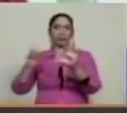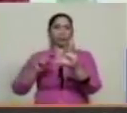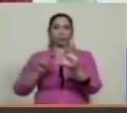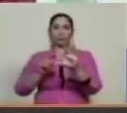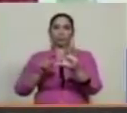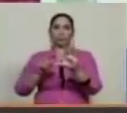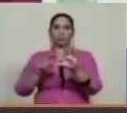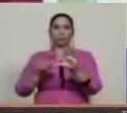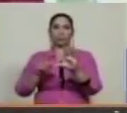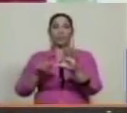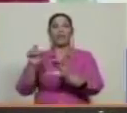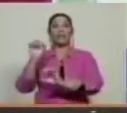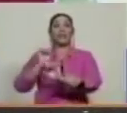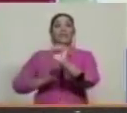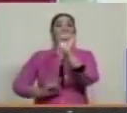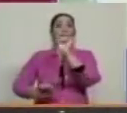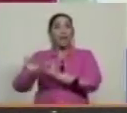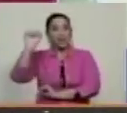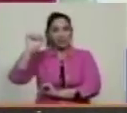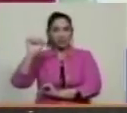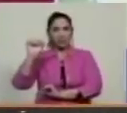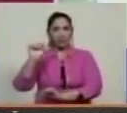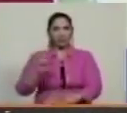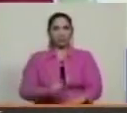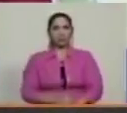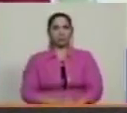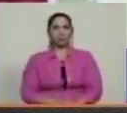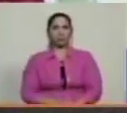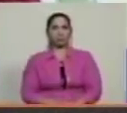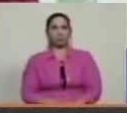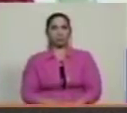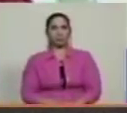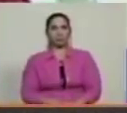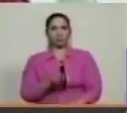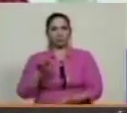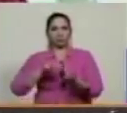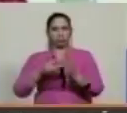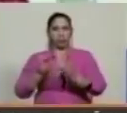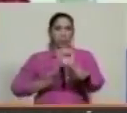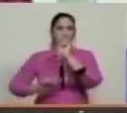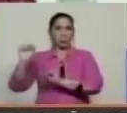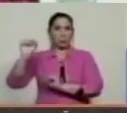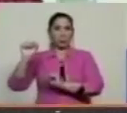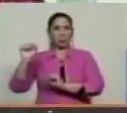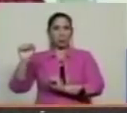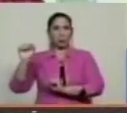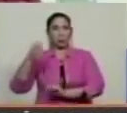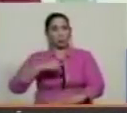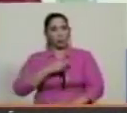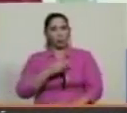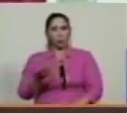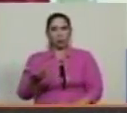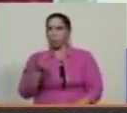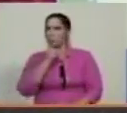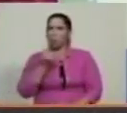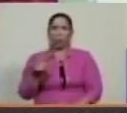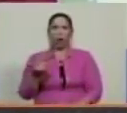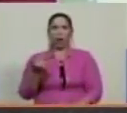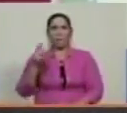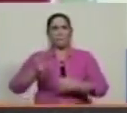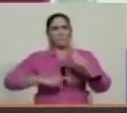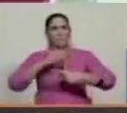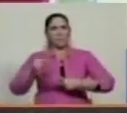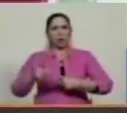ataque. Son para la defensa. Son para la defensa. Nosotros no tenemos planes para atacar a nadie. Nosotros no